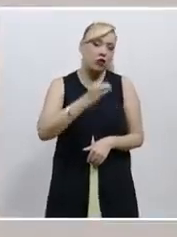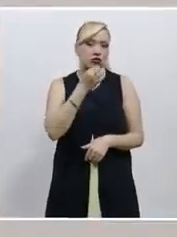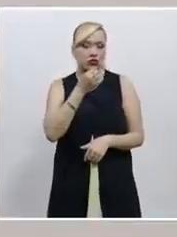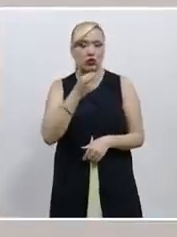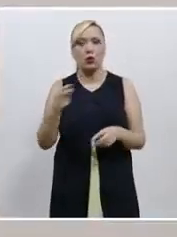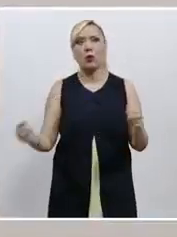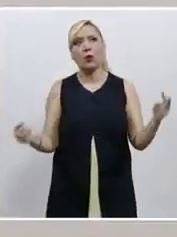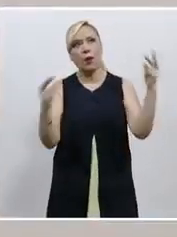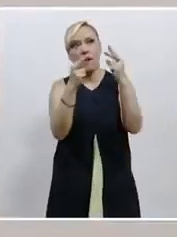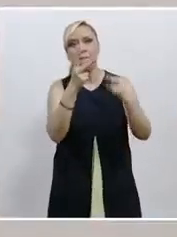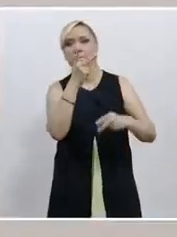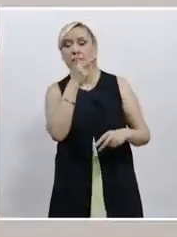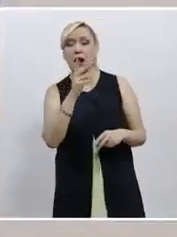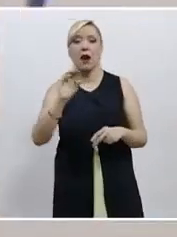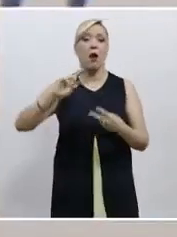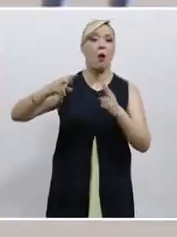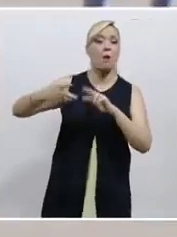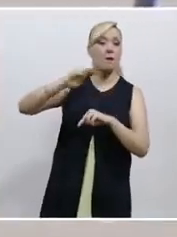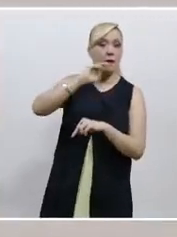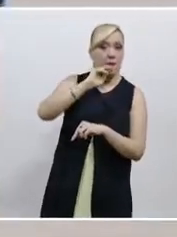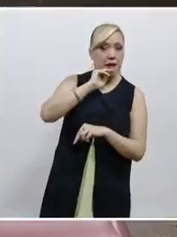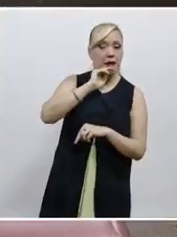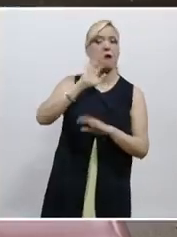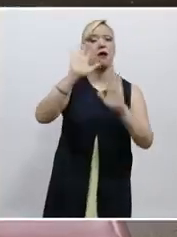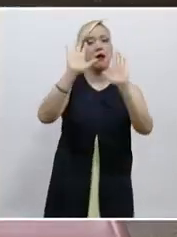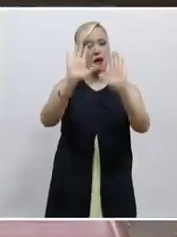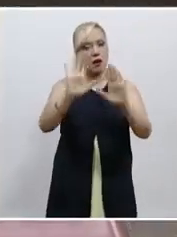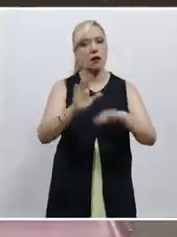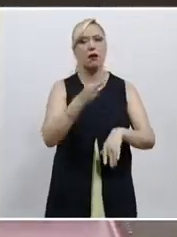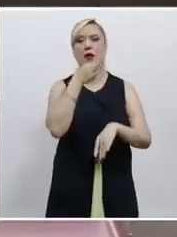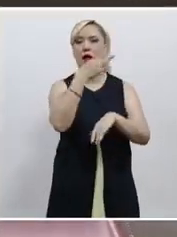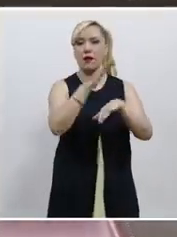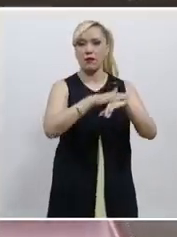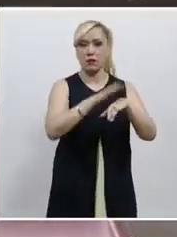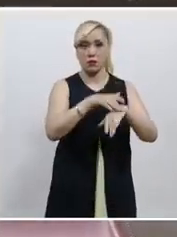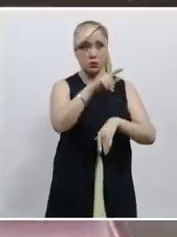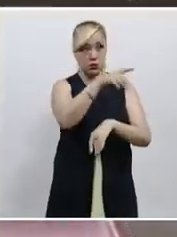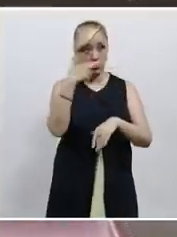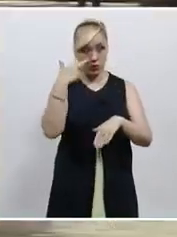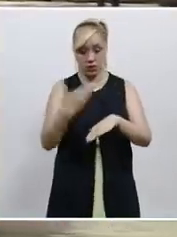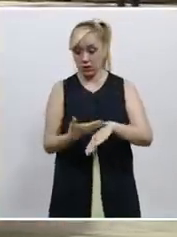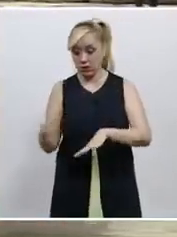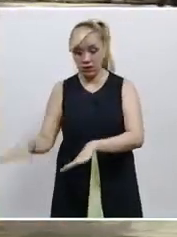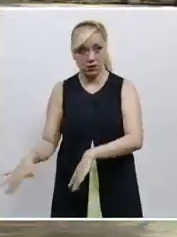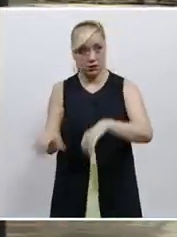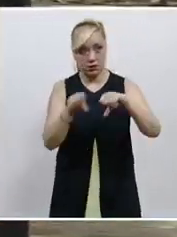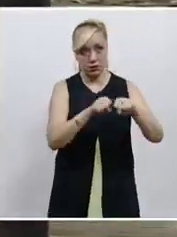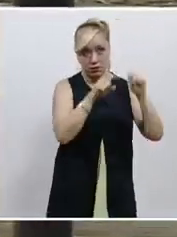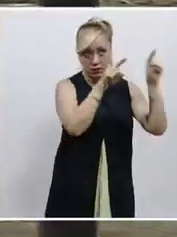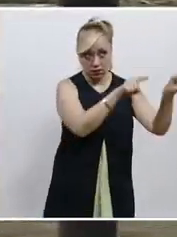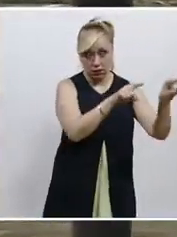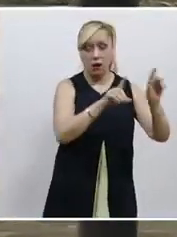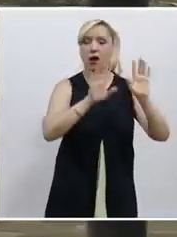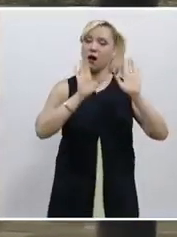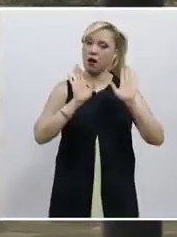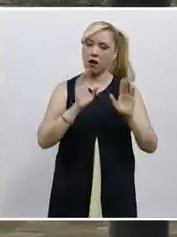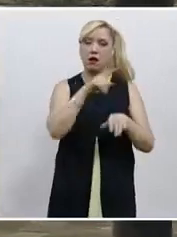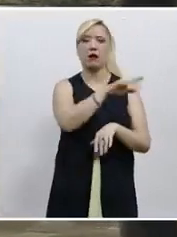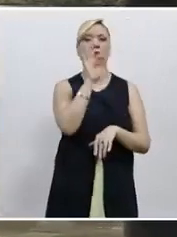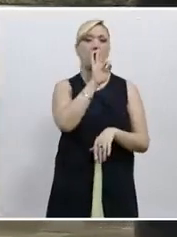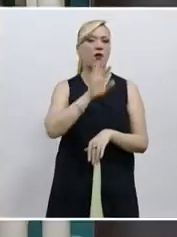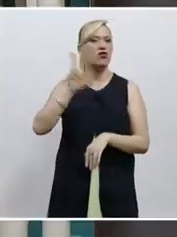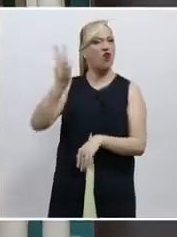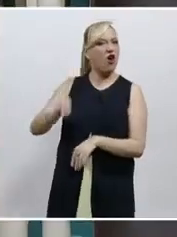de sus progenitores, la advertencia al progenitor que tiene la custodia en el sentido de que, de no permitir